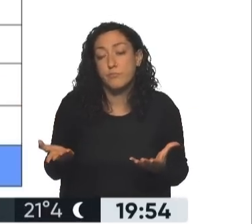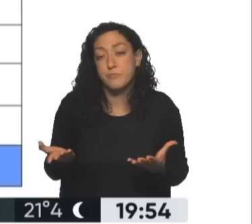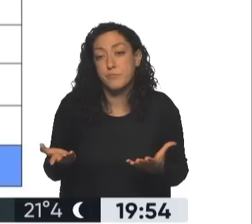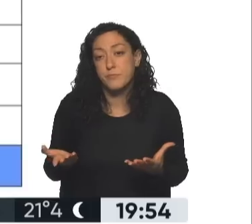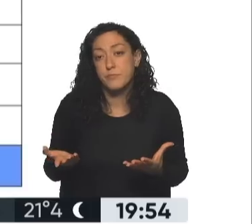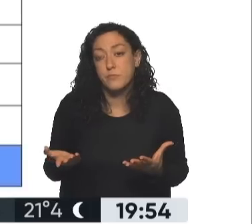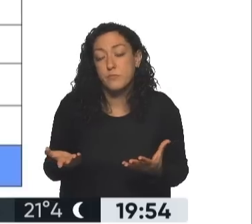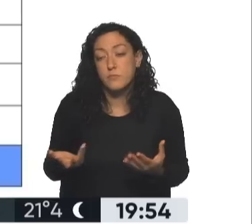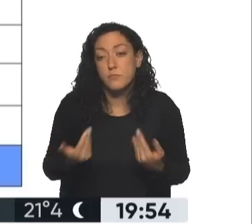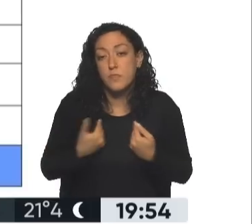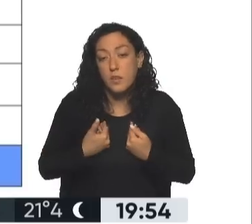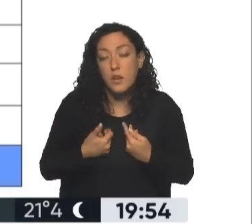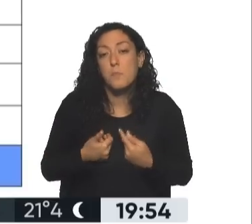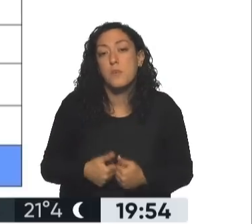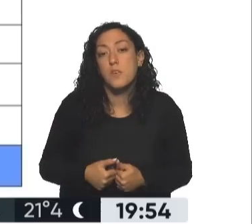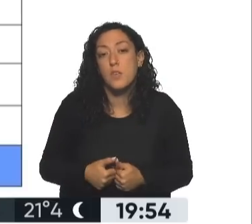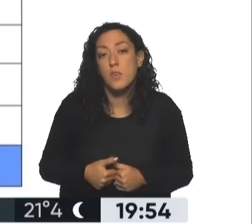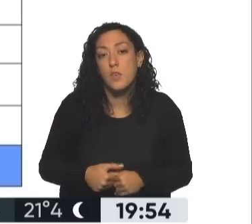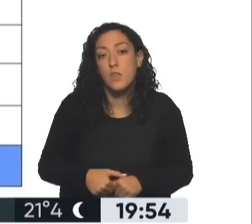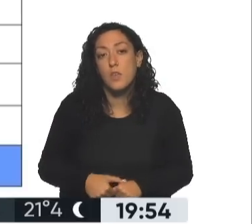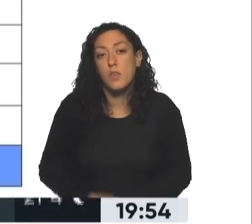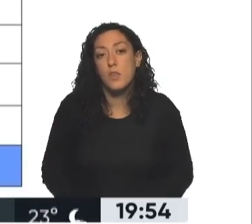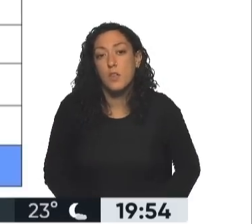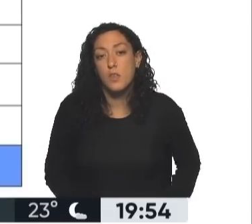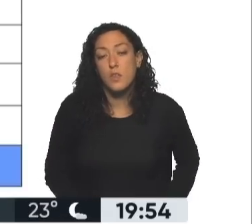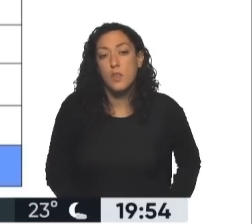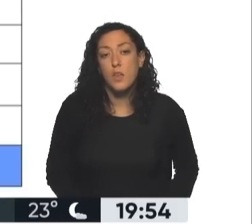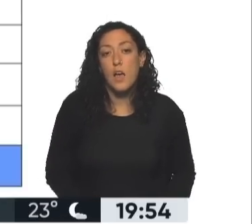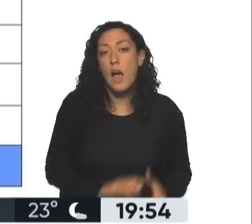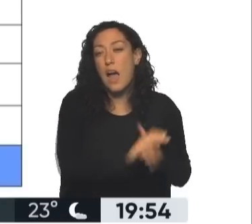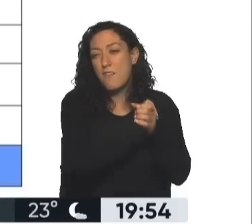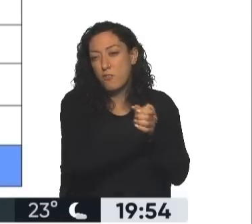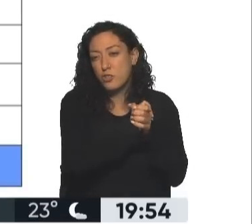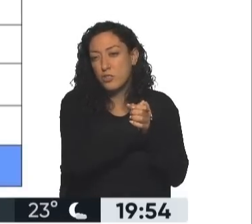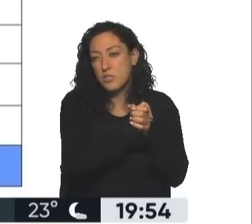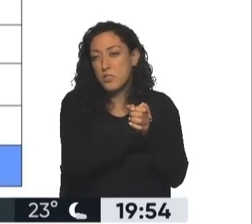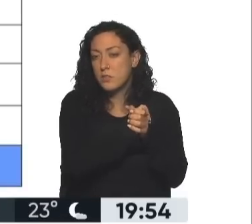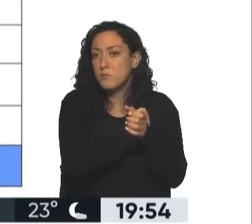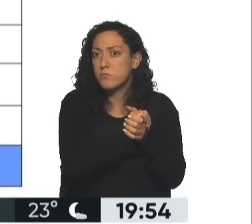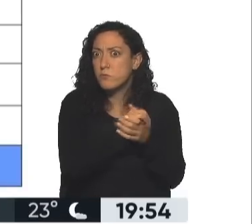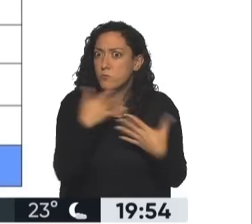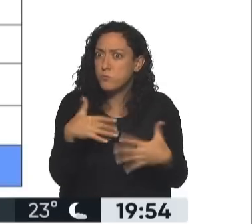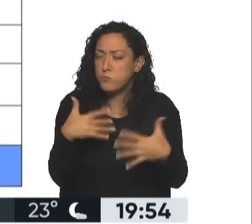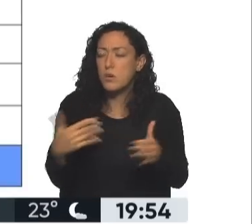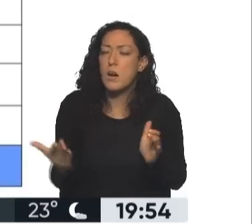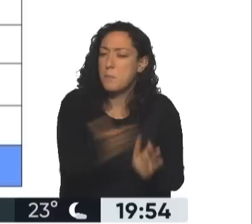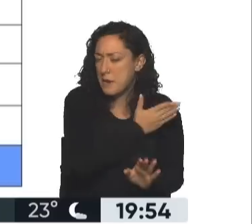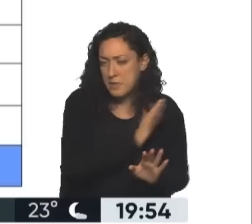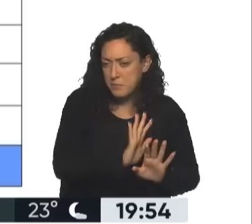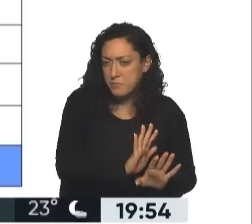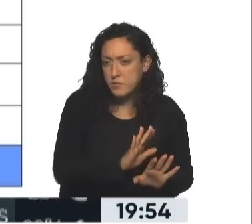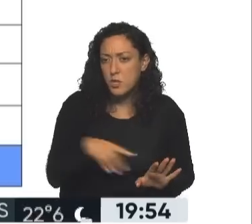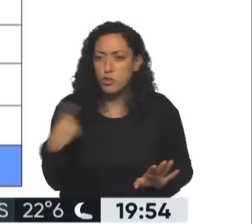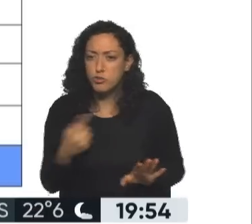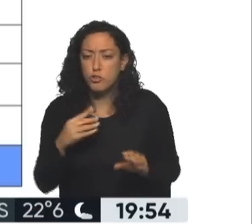de la de Alfonsín, que fue fuerte también. Nosotros tuvimos también